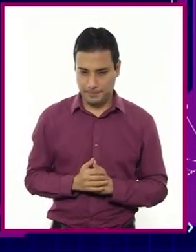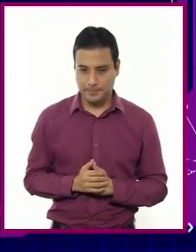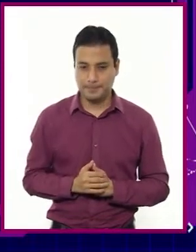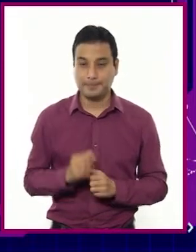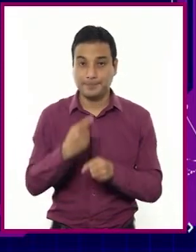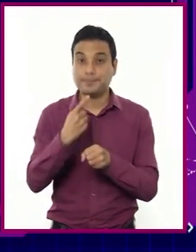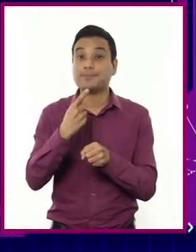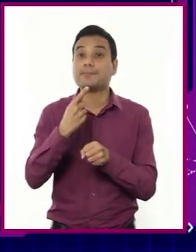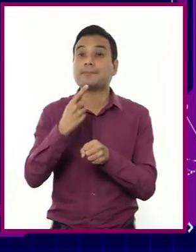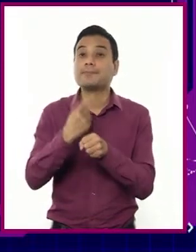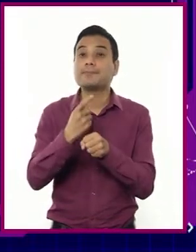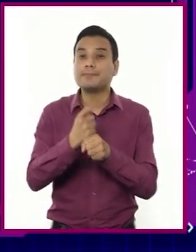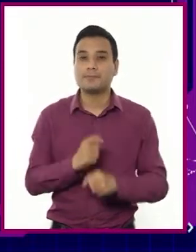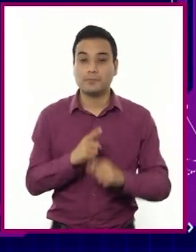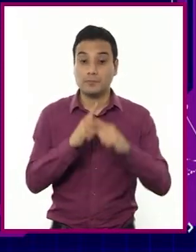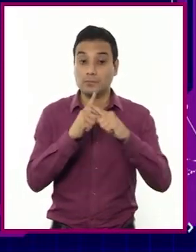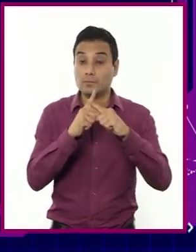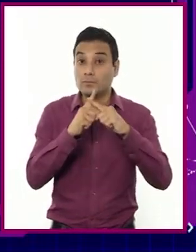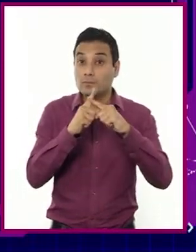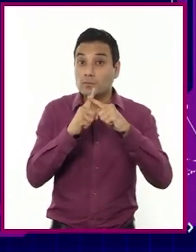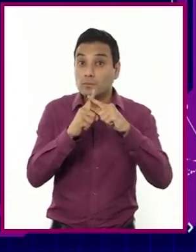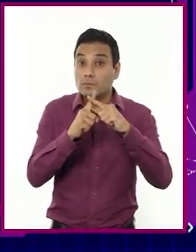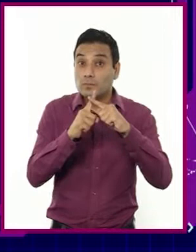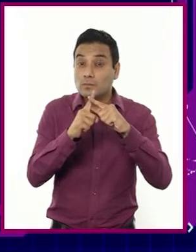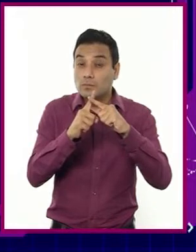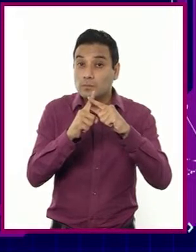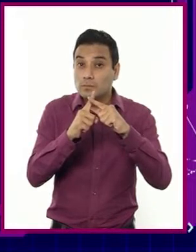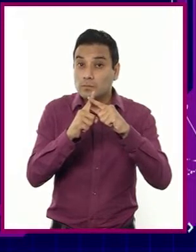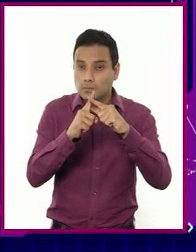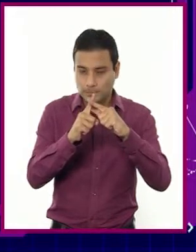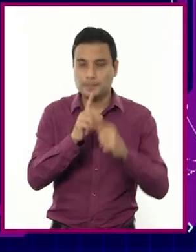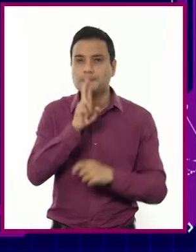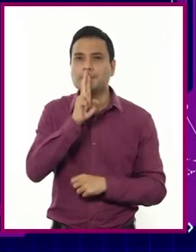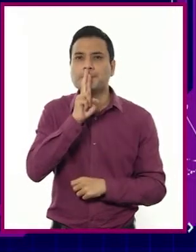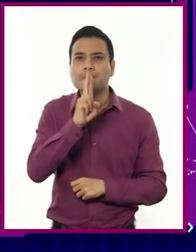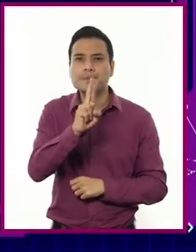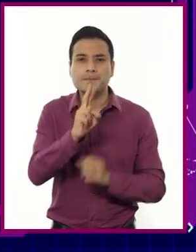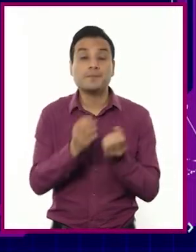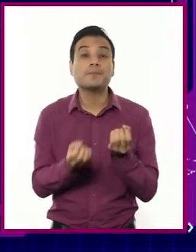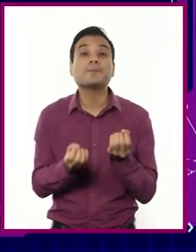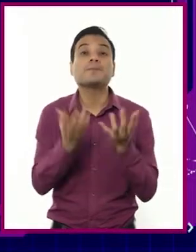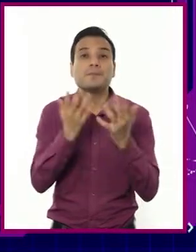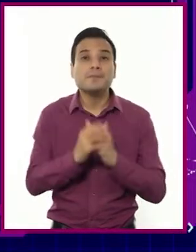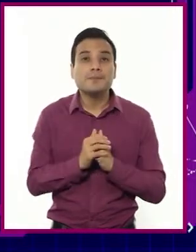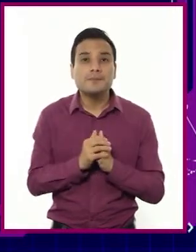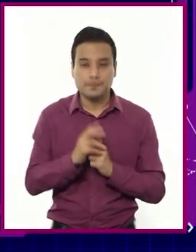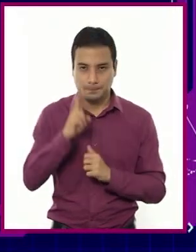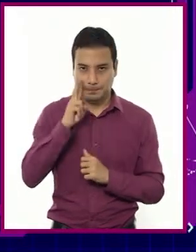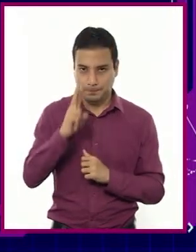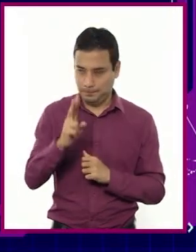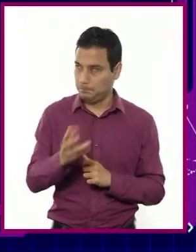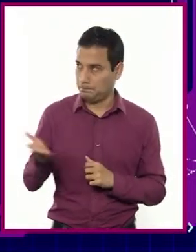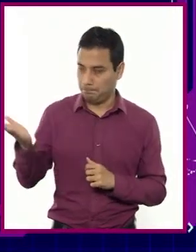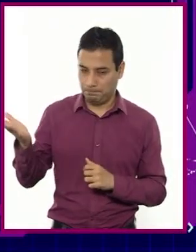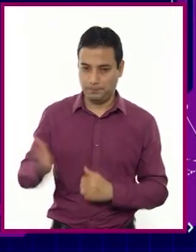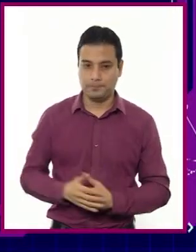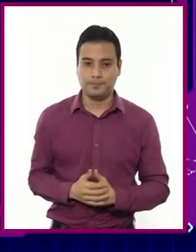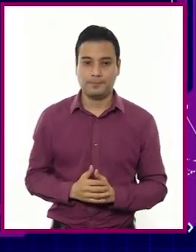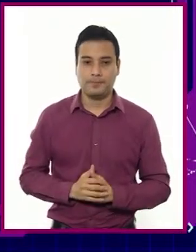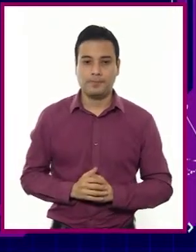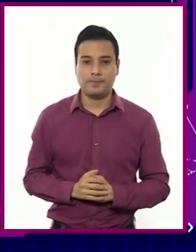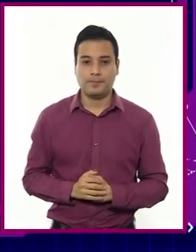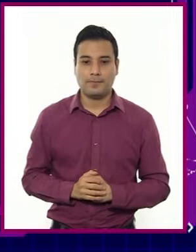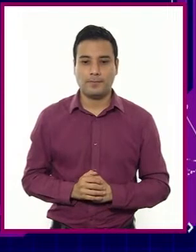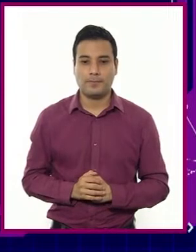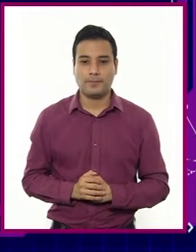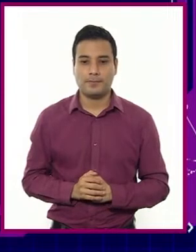Primero resolvemos la multiplicación en ambos lados y nos queda 2.22 más 4.5